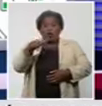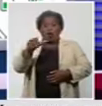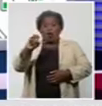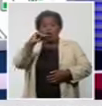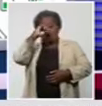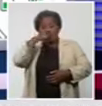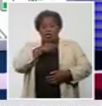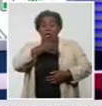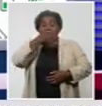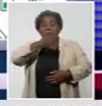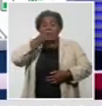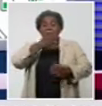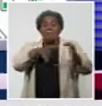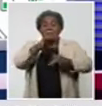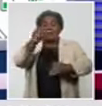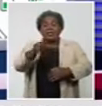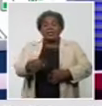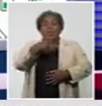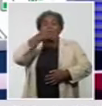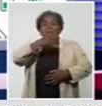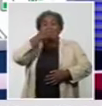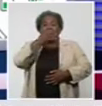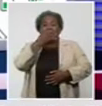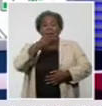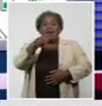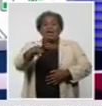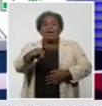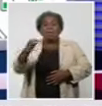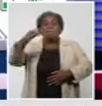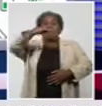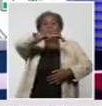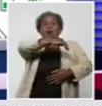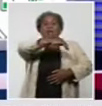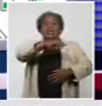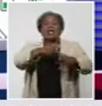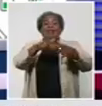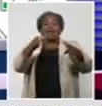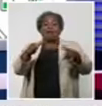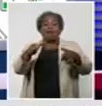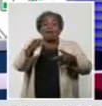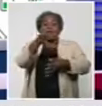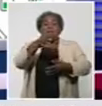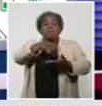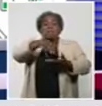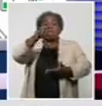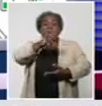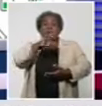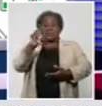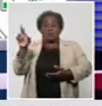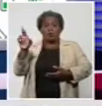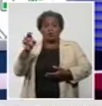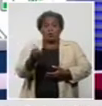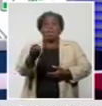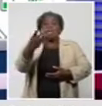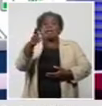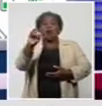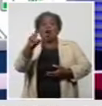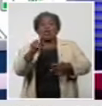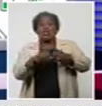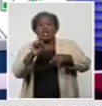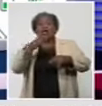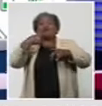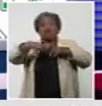un nuevo evento de transmisión local en la zona de Puentes Grandes, y esto en el municipio Plaza de la Revolución, pues que quedó abierto en la jornada de ayer